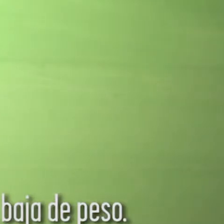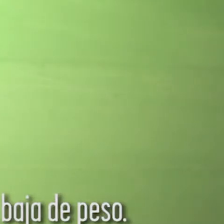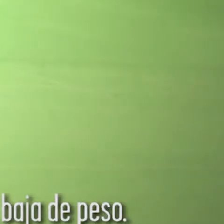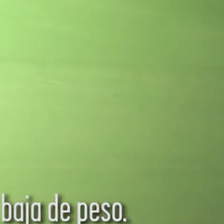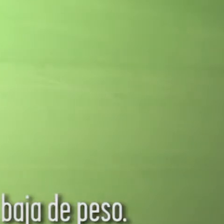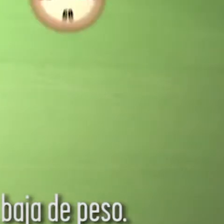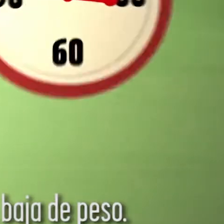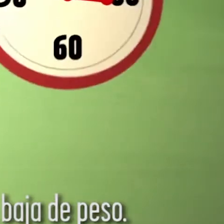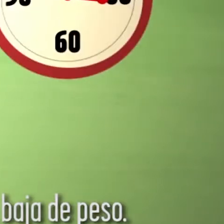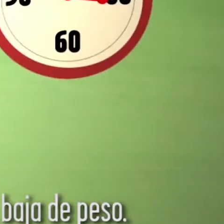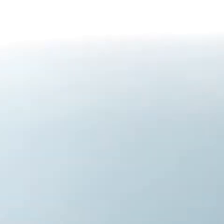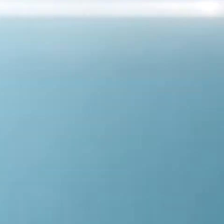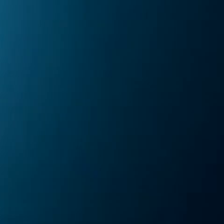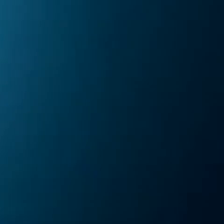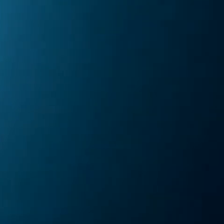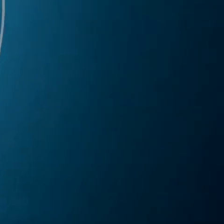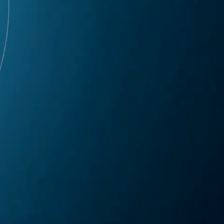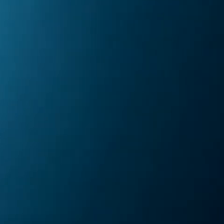¡Gracias!